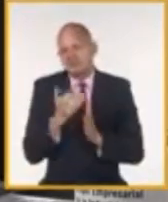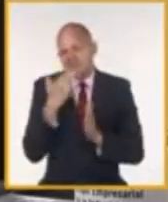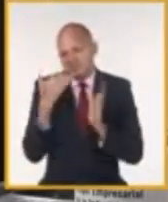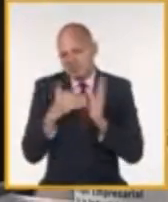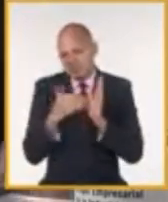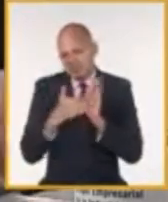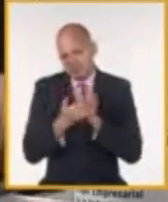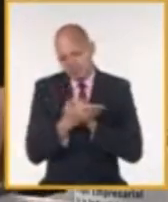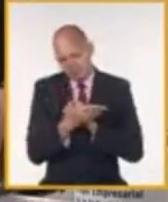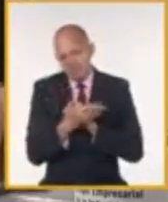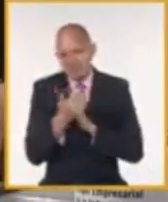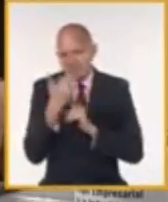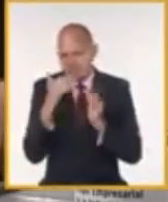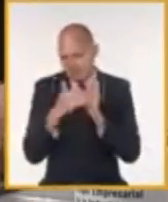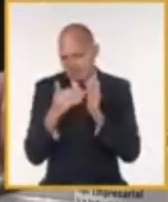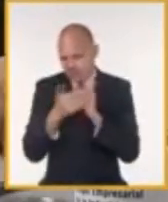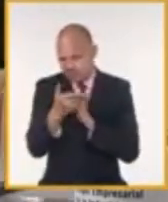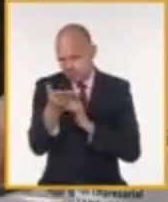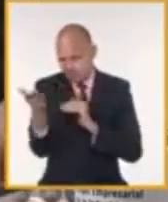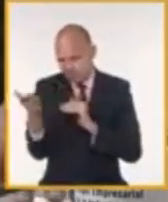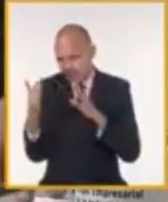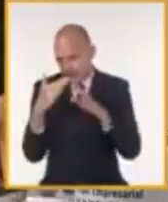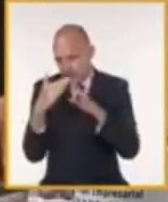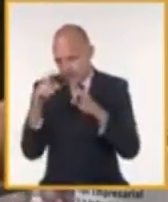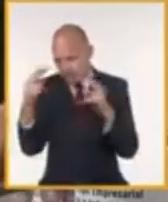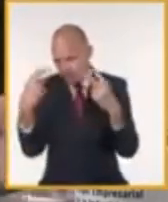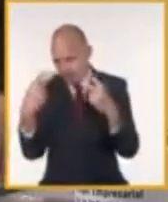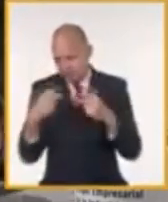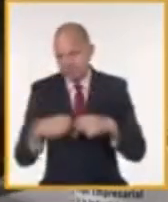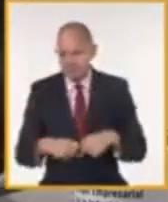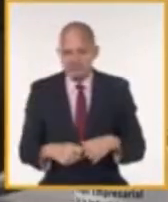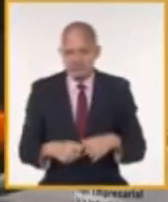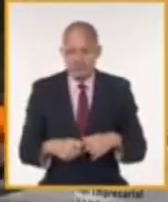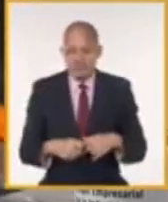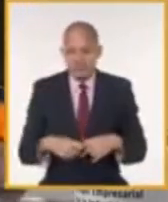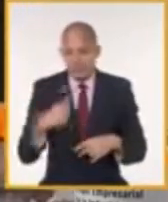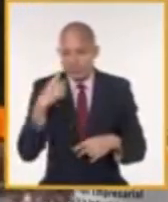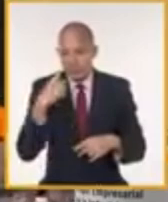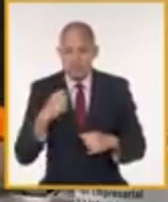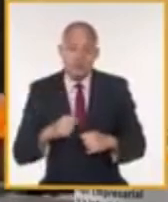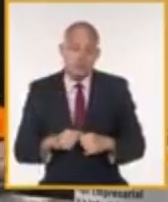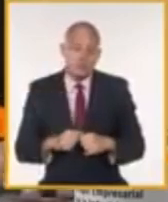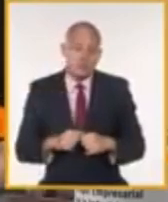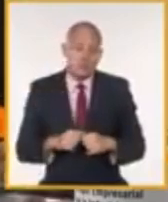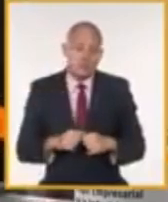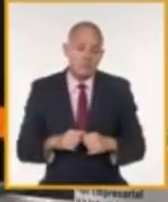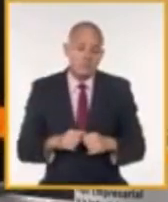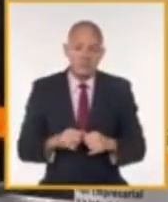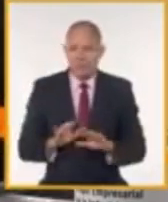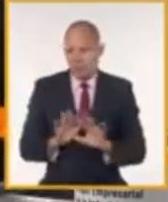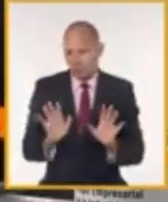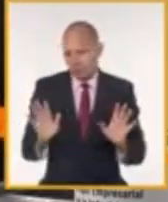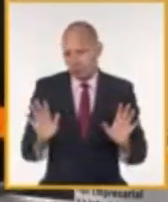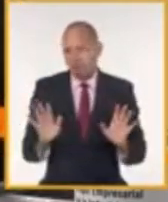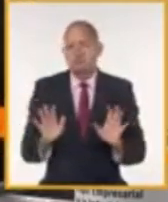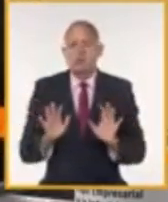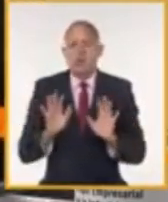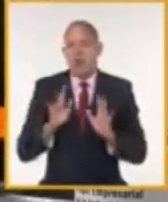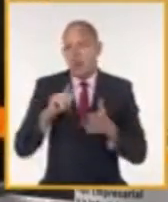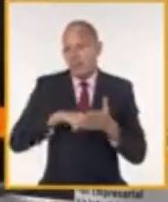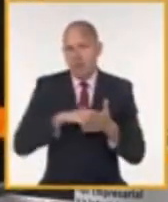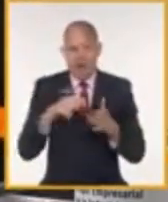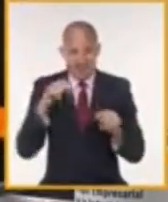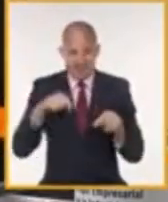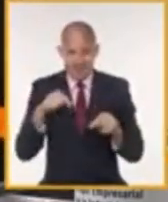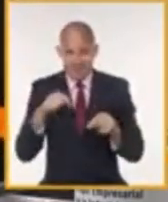teleaudiencia que nos acompaña esta tarde. Para poder materializar todas las estrategias, las misiones que se han planteado hoy aquí